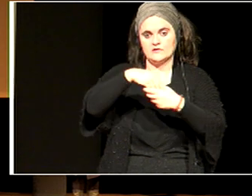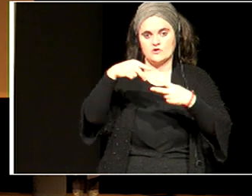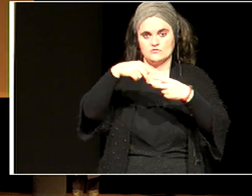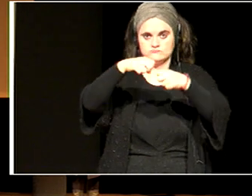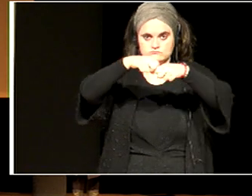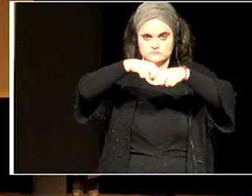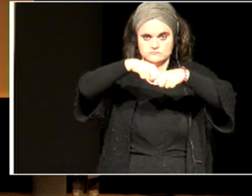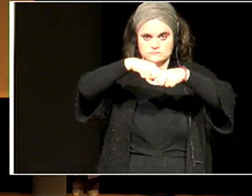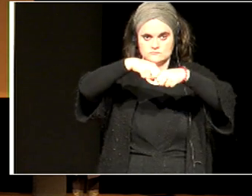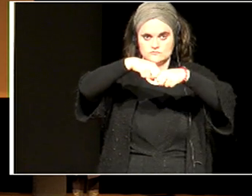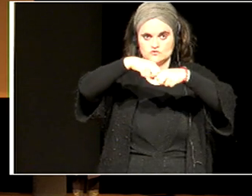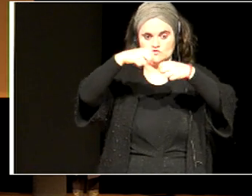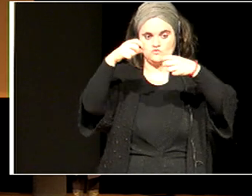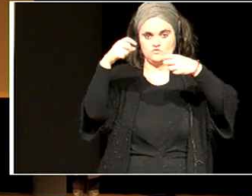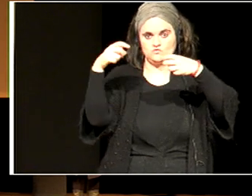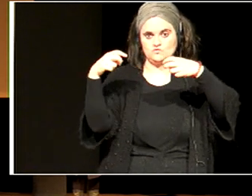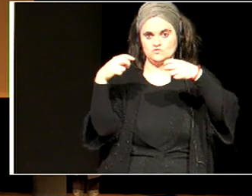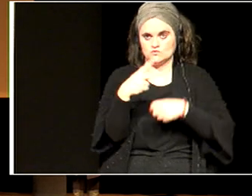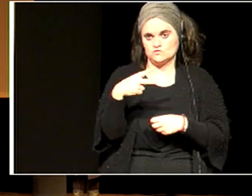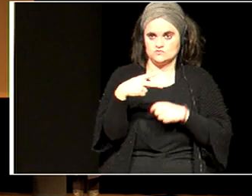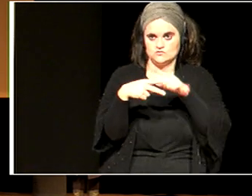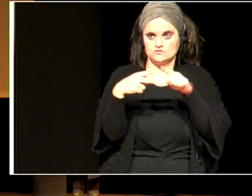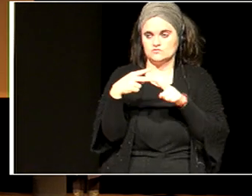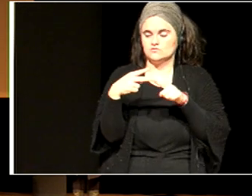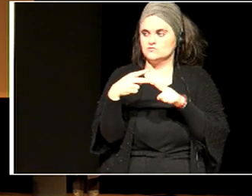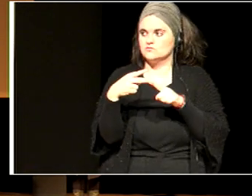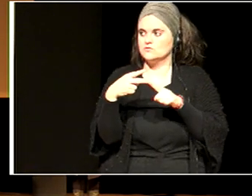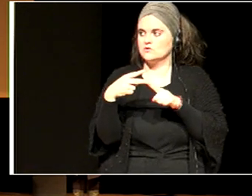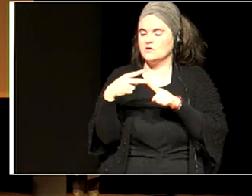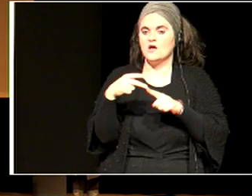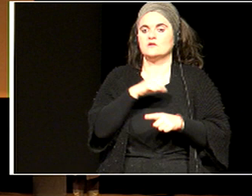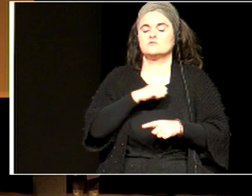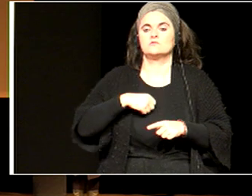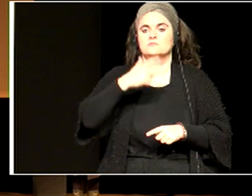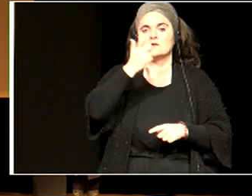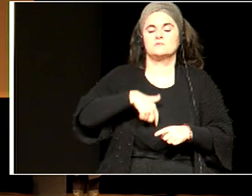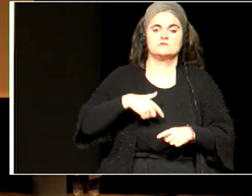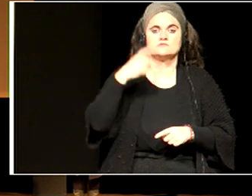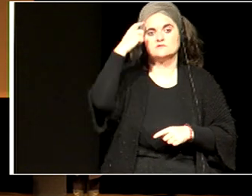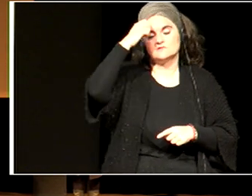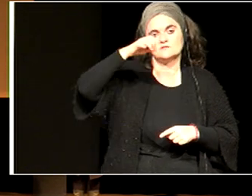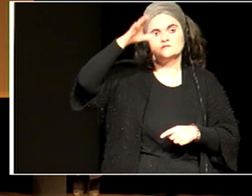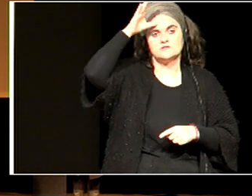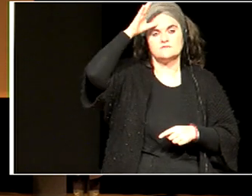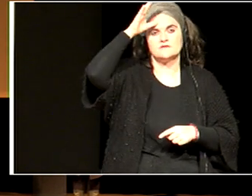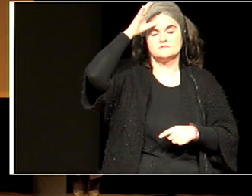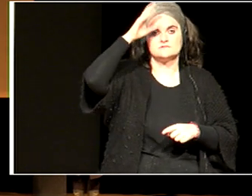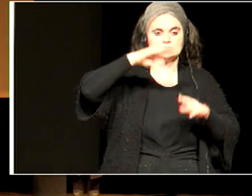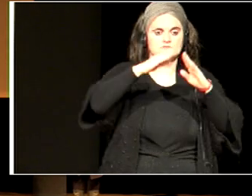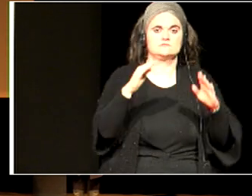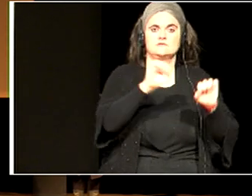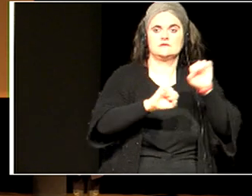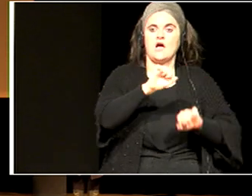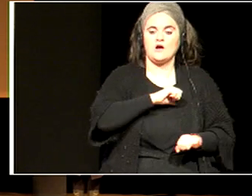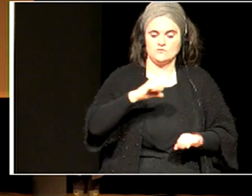uno es el de la autonomía personal basada sobre todo en los saberes domésticos es decir en la autonomía